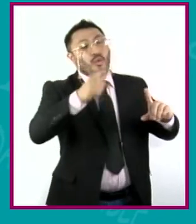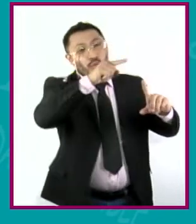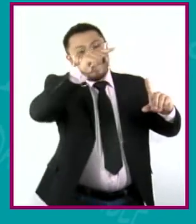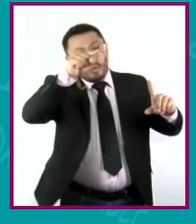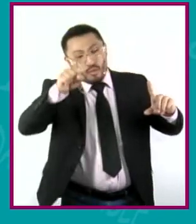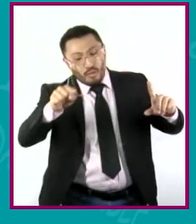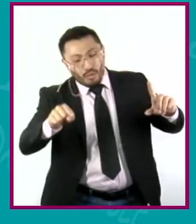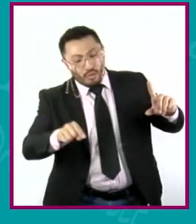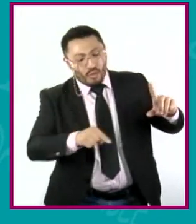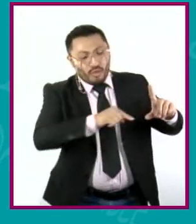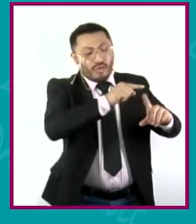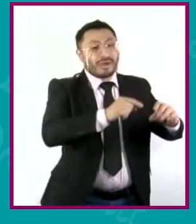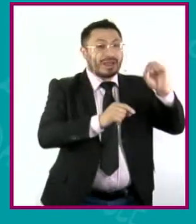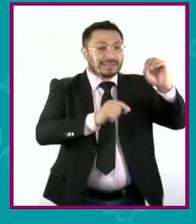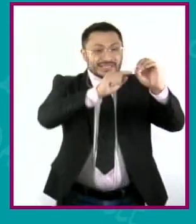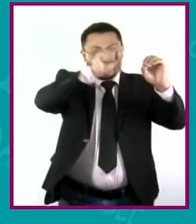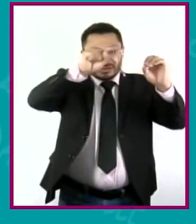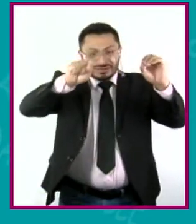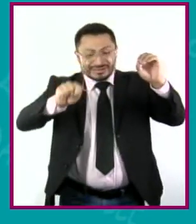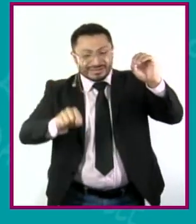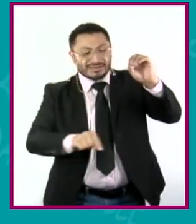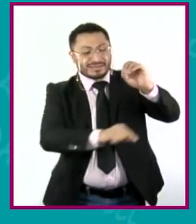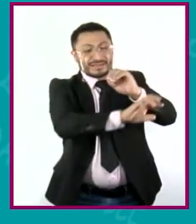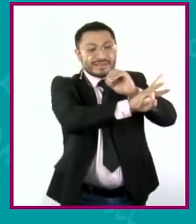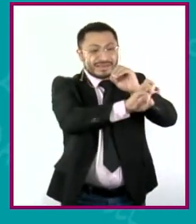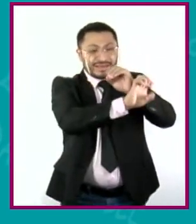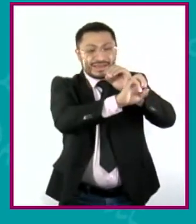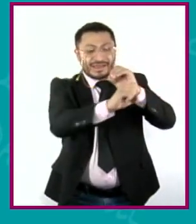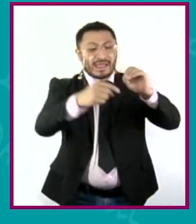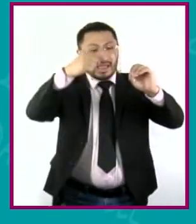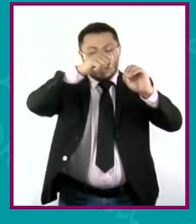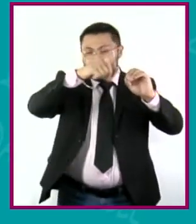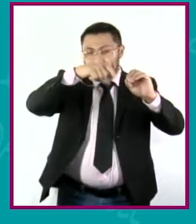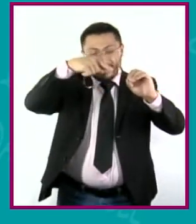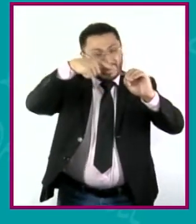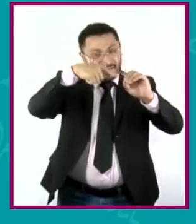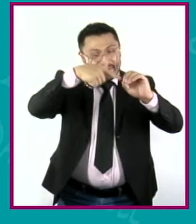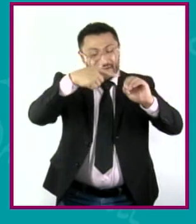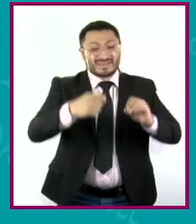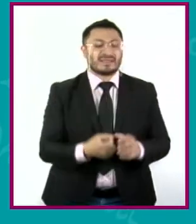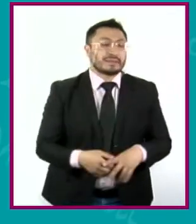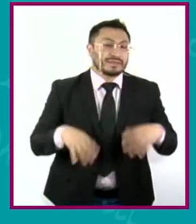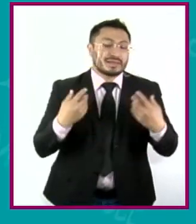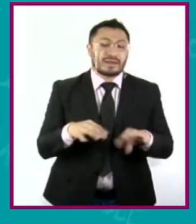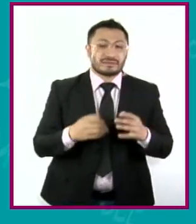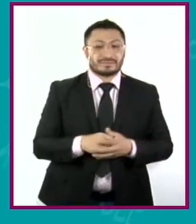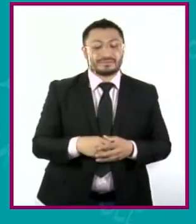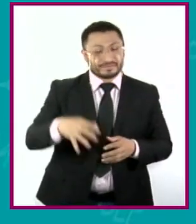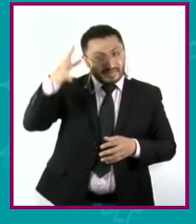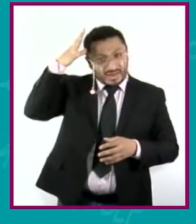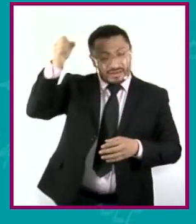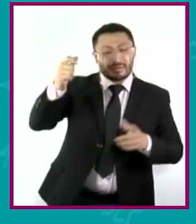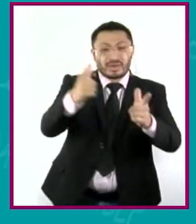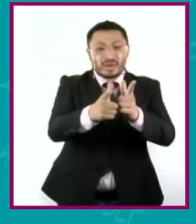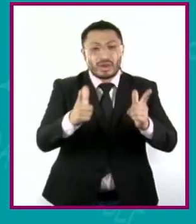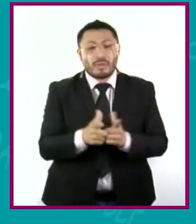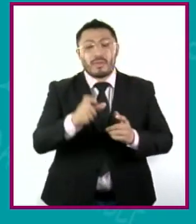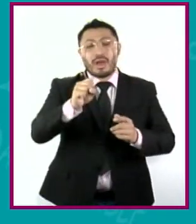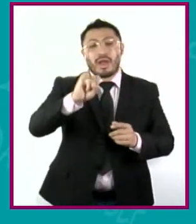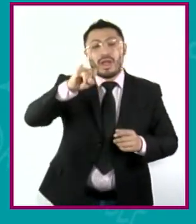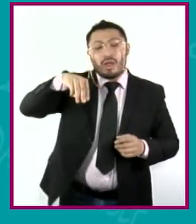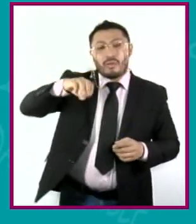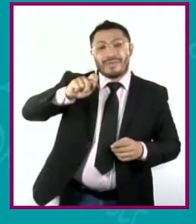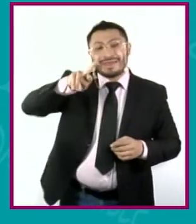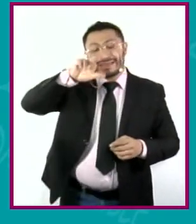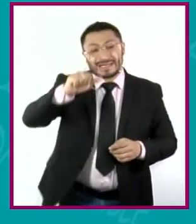ángulos entre 0 y 360 grados. El concepto de grupo de simetrías es una abstracción muy diferente al